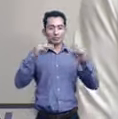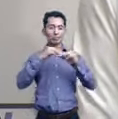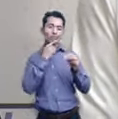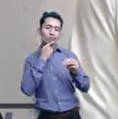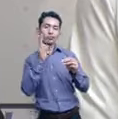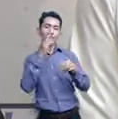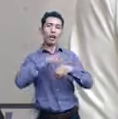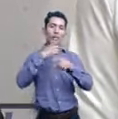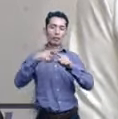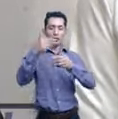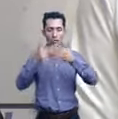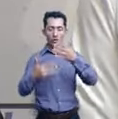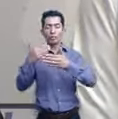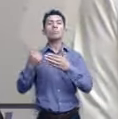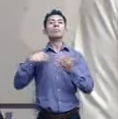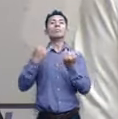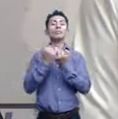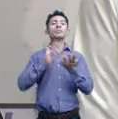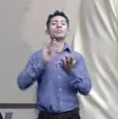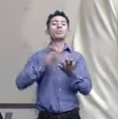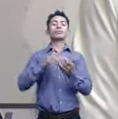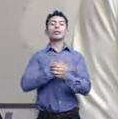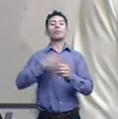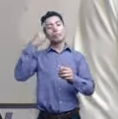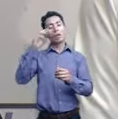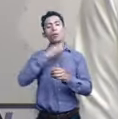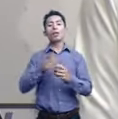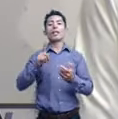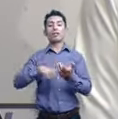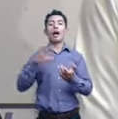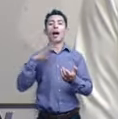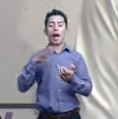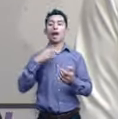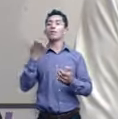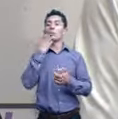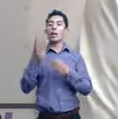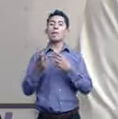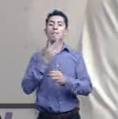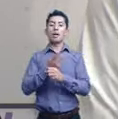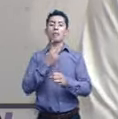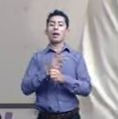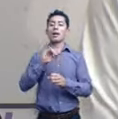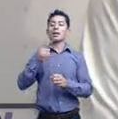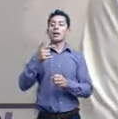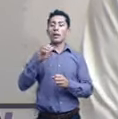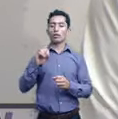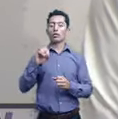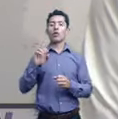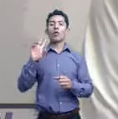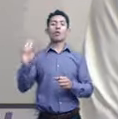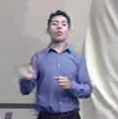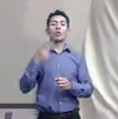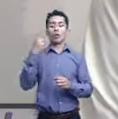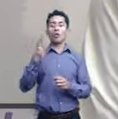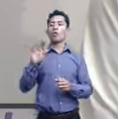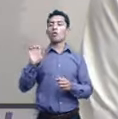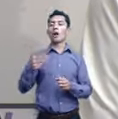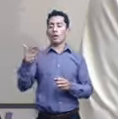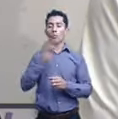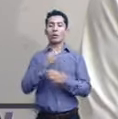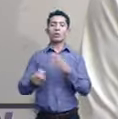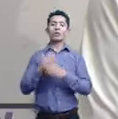misquiahualenses. Apoyaremos en las gestiones para poder incorporar a la preparatoria Ignacio Ramírez a la Universidad Autónoma del Estado de